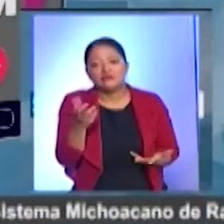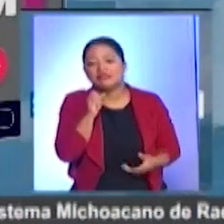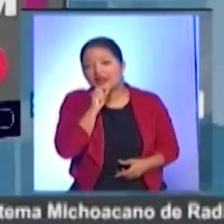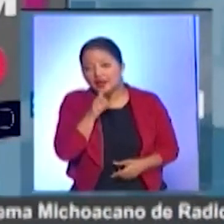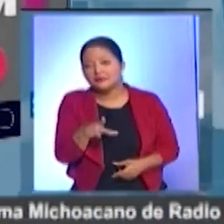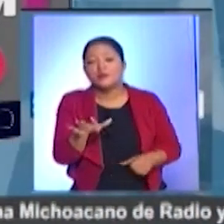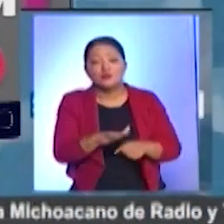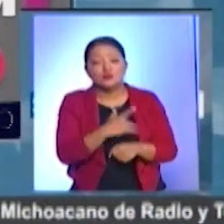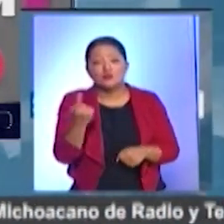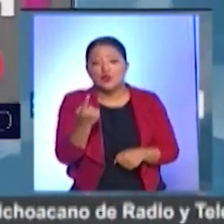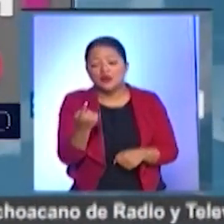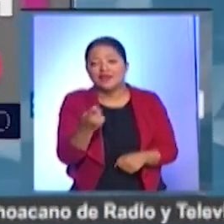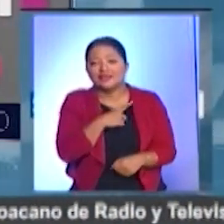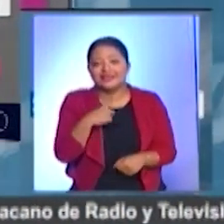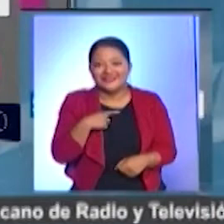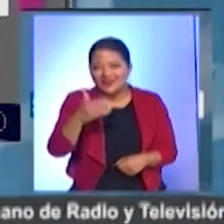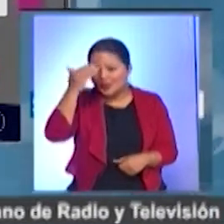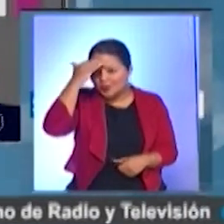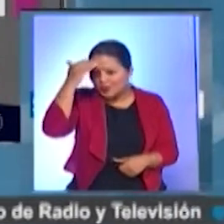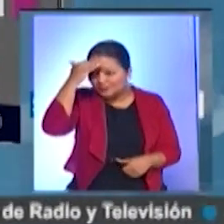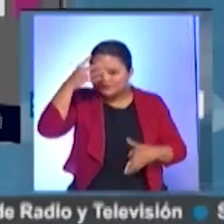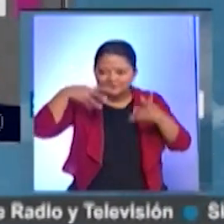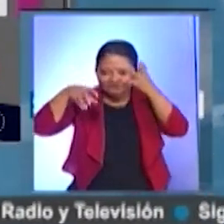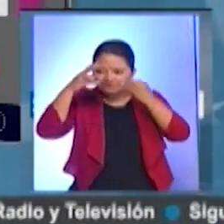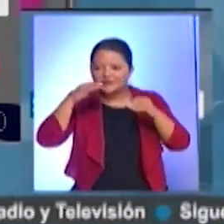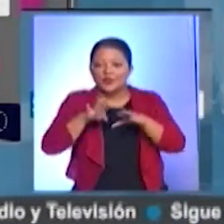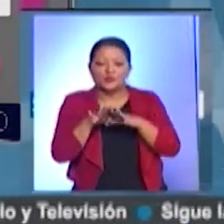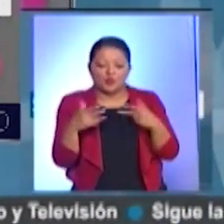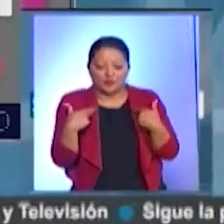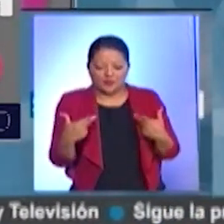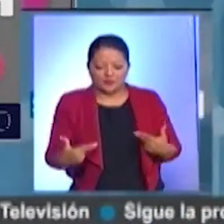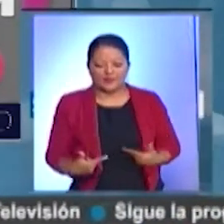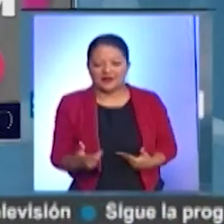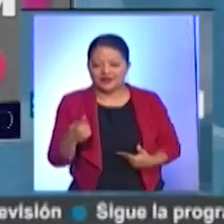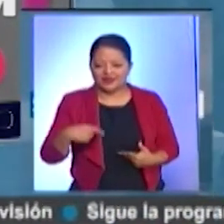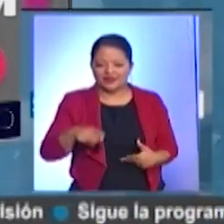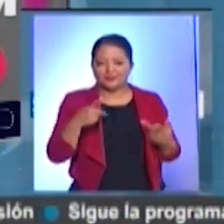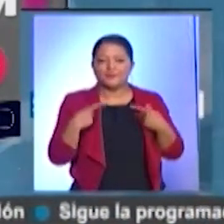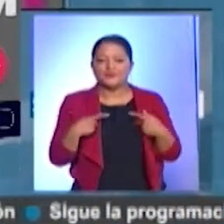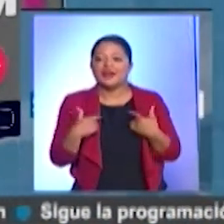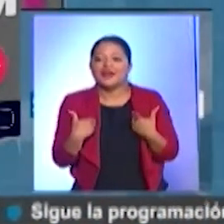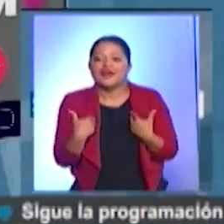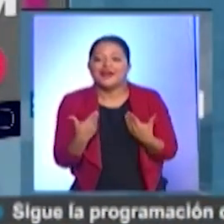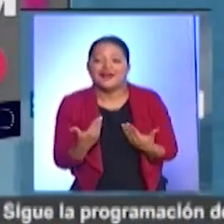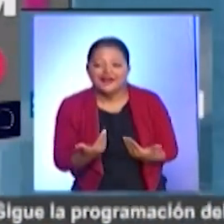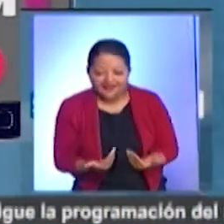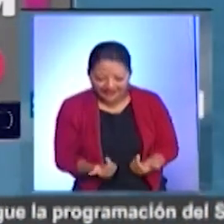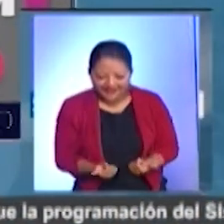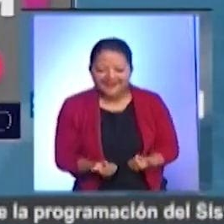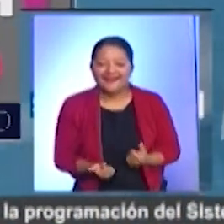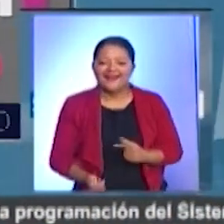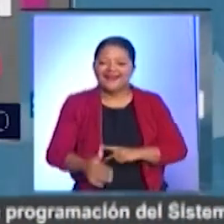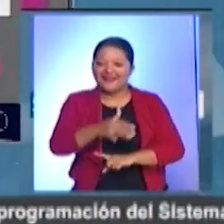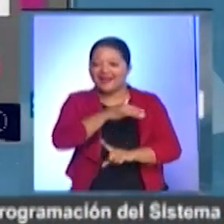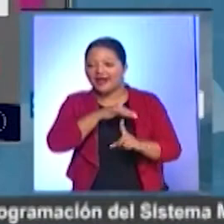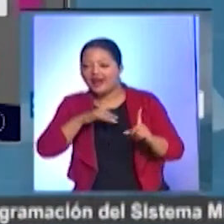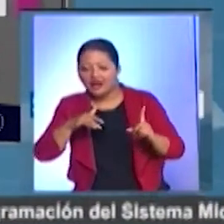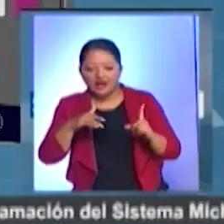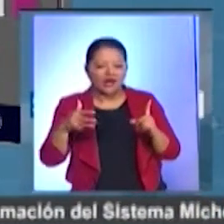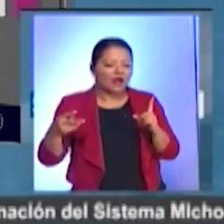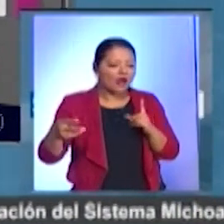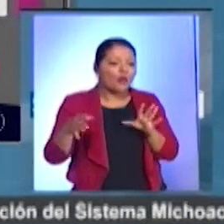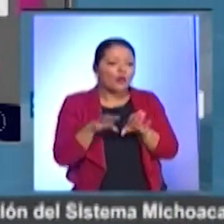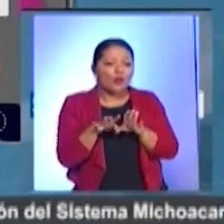que ha generado la humanidad precisamente para entender el entorno y satisfacer nuestras